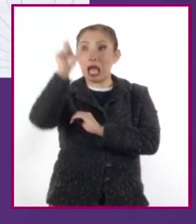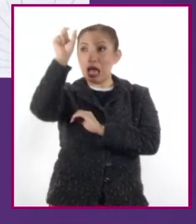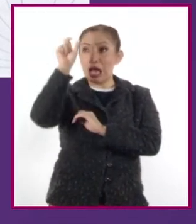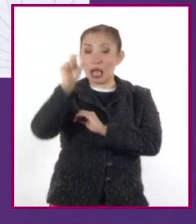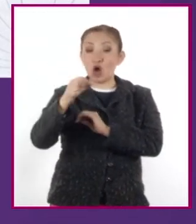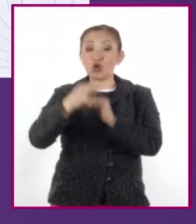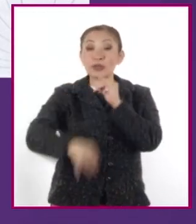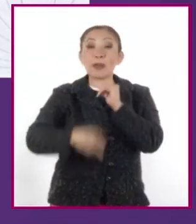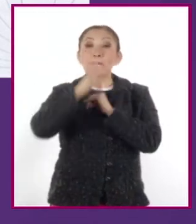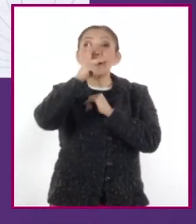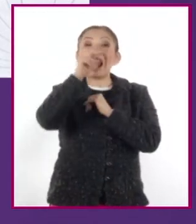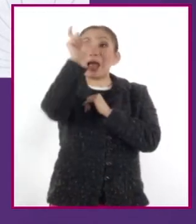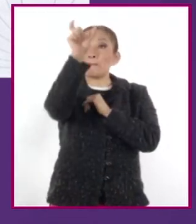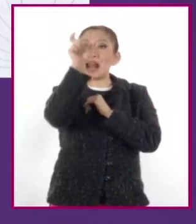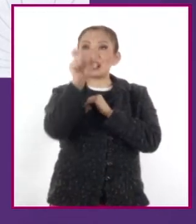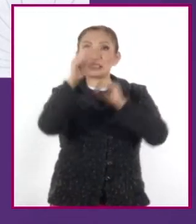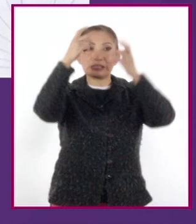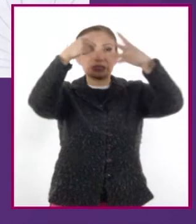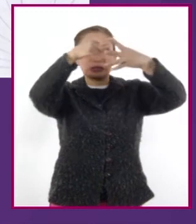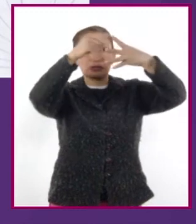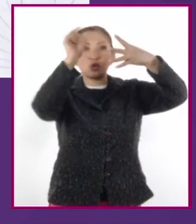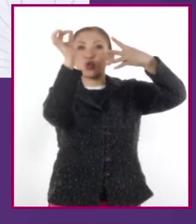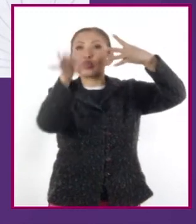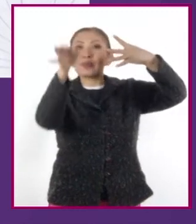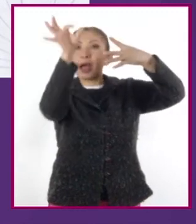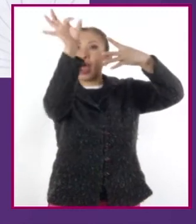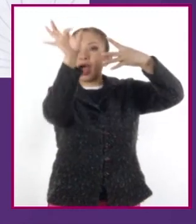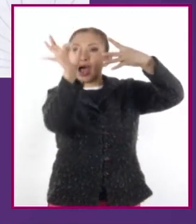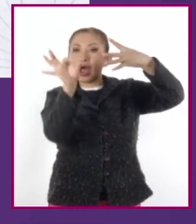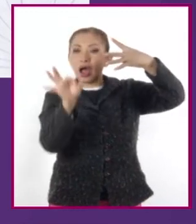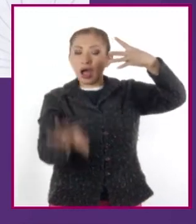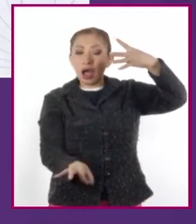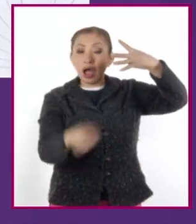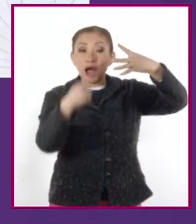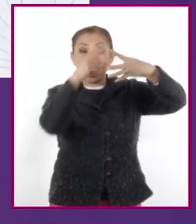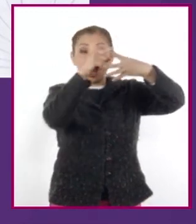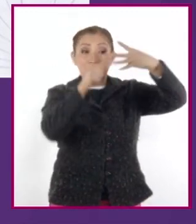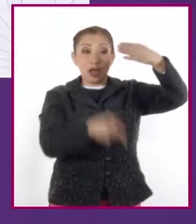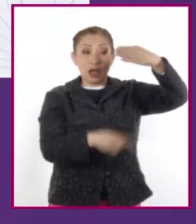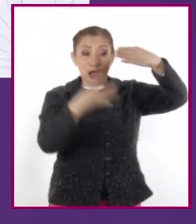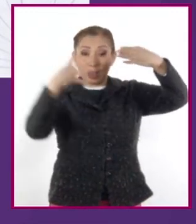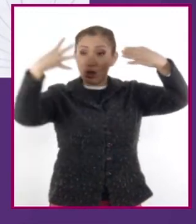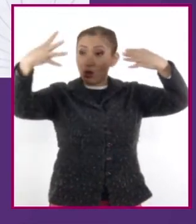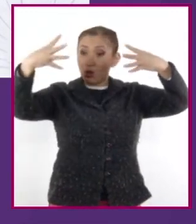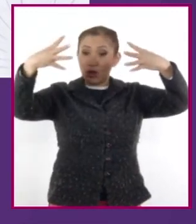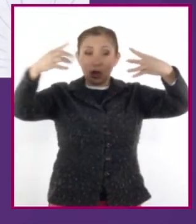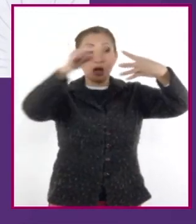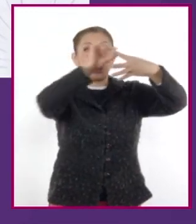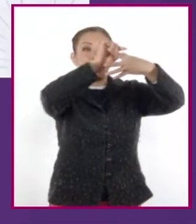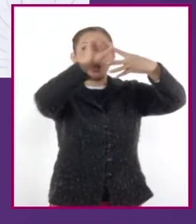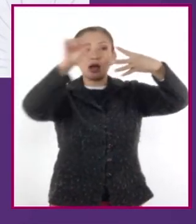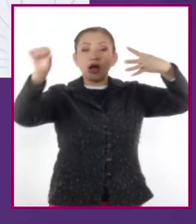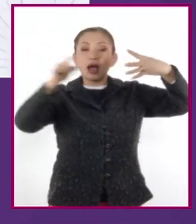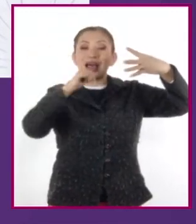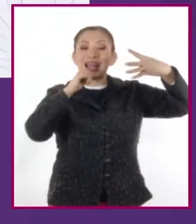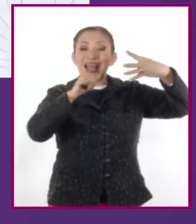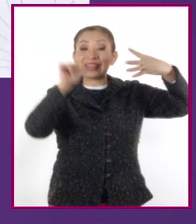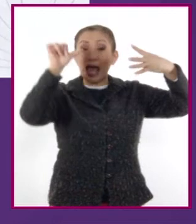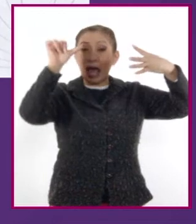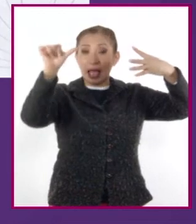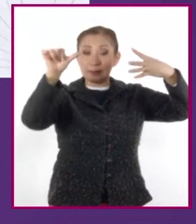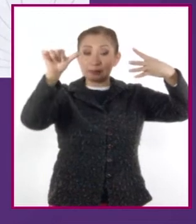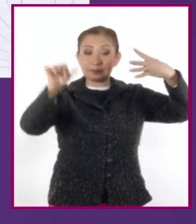tenemos las últimas palabras de cada verso. En los cuartetos vamos a identificar al primer verso con la letra